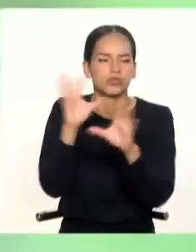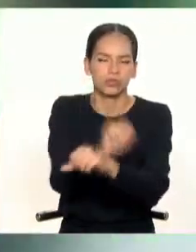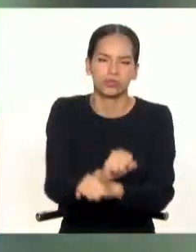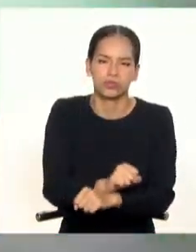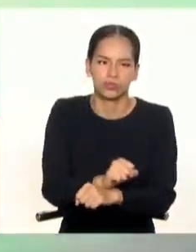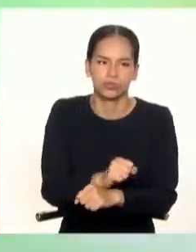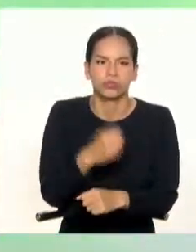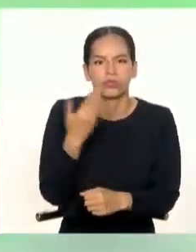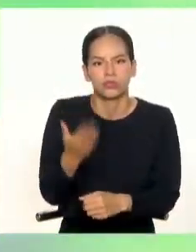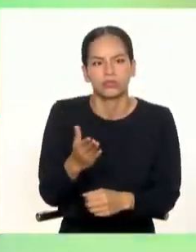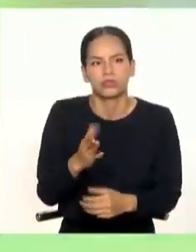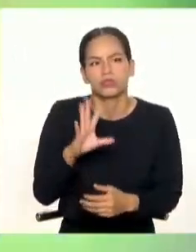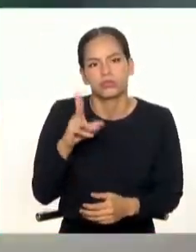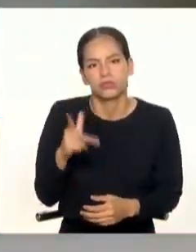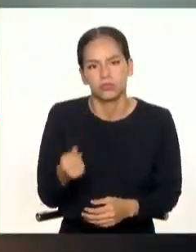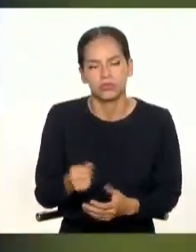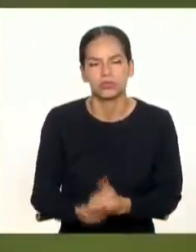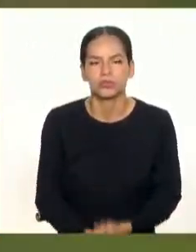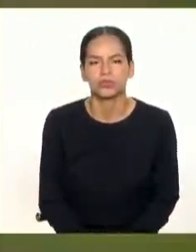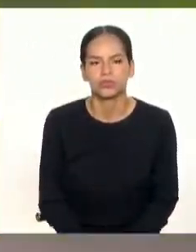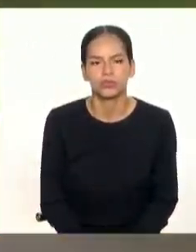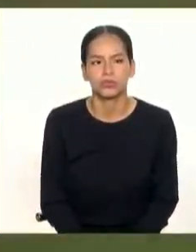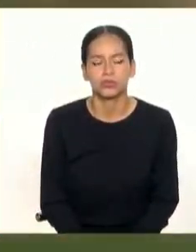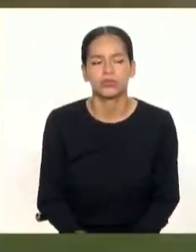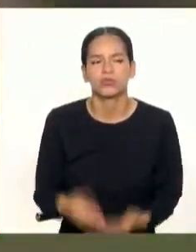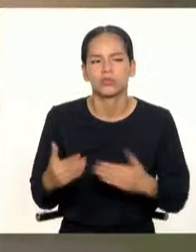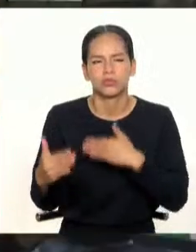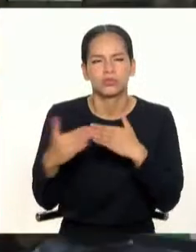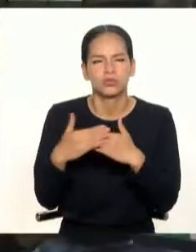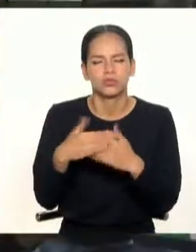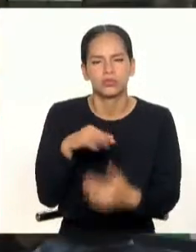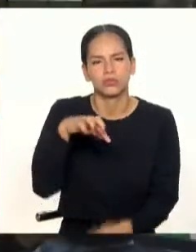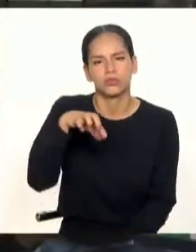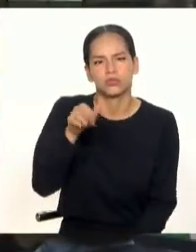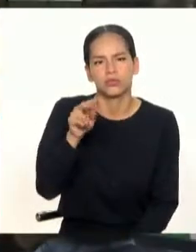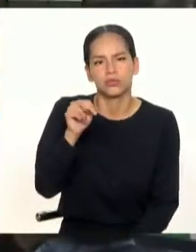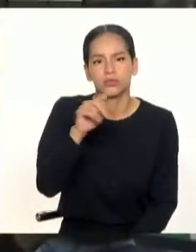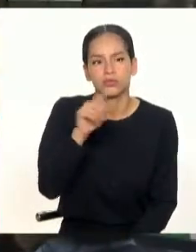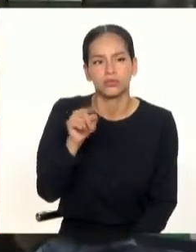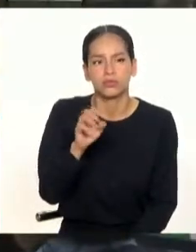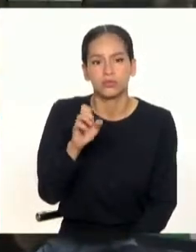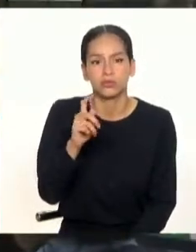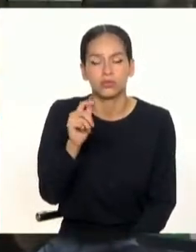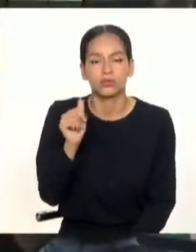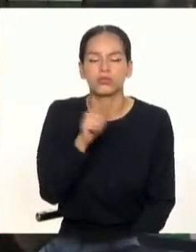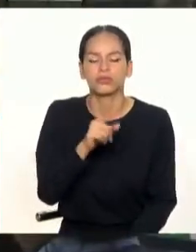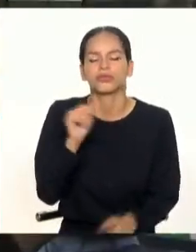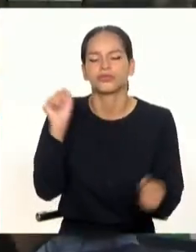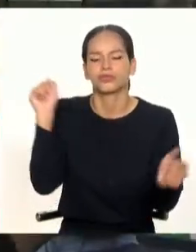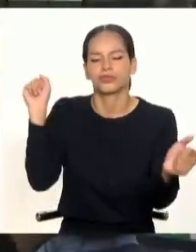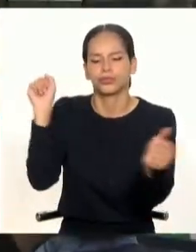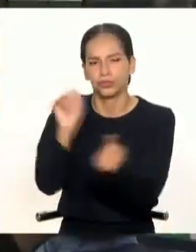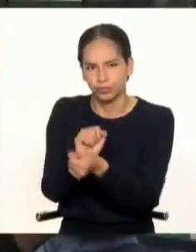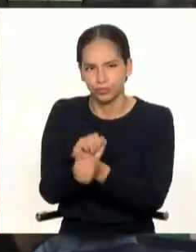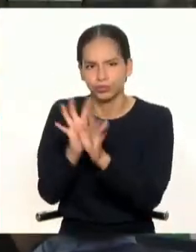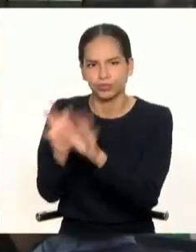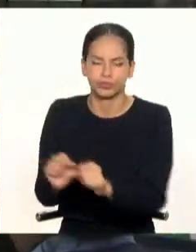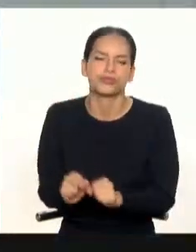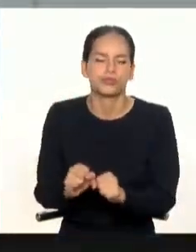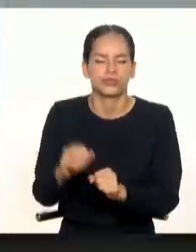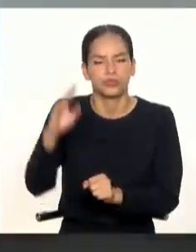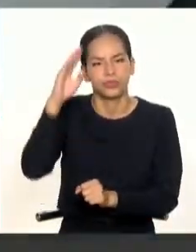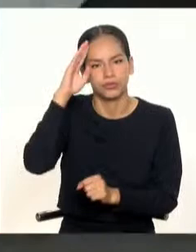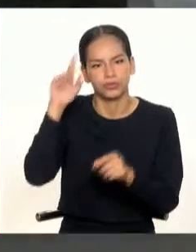a este delincuente. Exactamente en la calle Esparceta, es detenido por el personal de la policía y el personal de